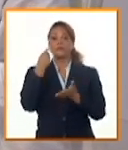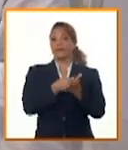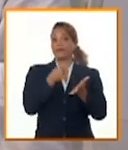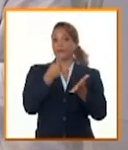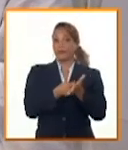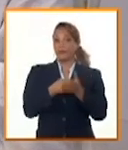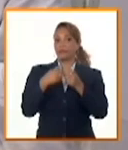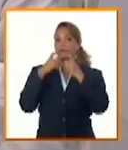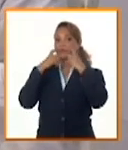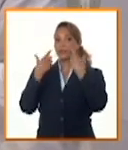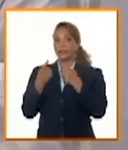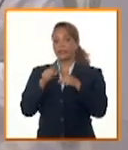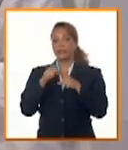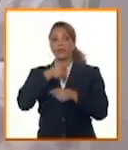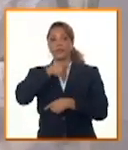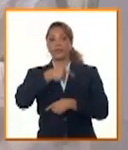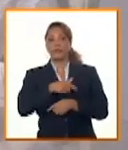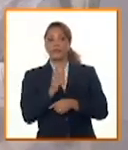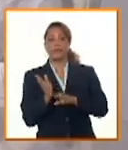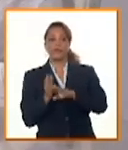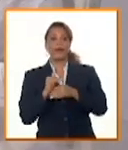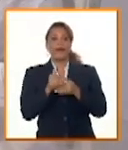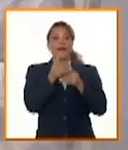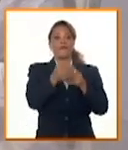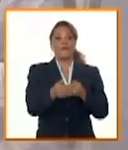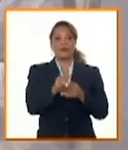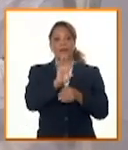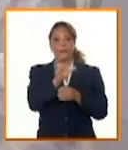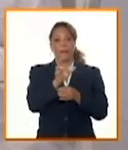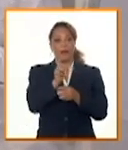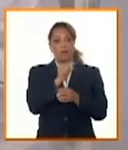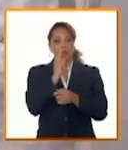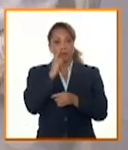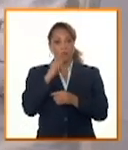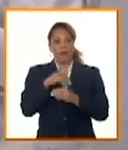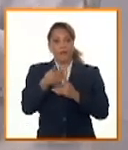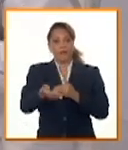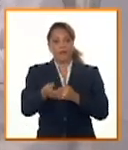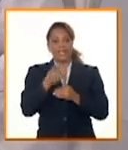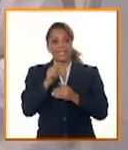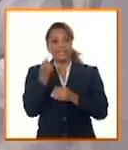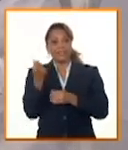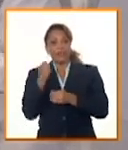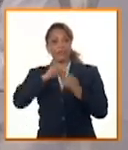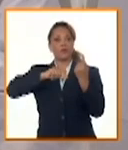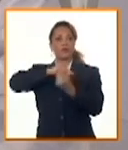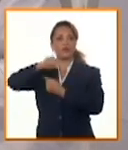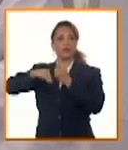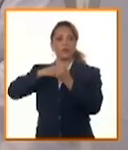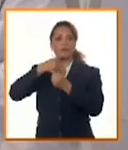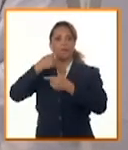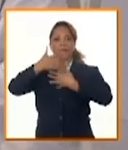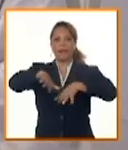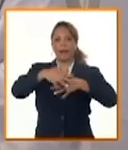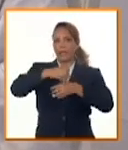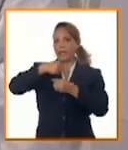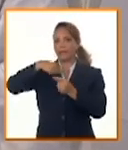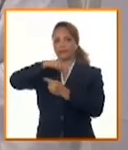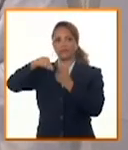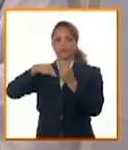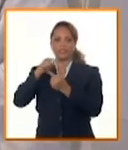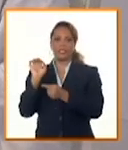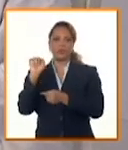que está fuera del del sistema bancario ese dinero no circula en los circuitos lógicos de